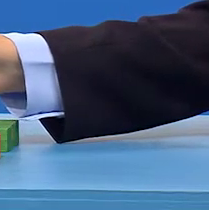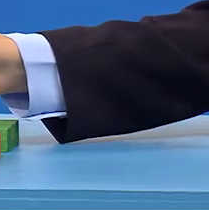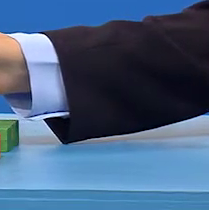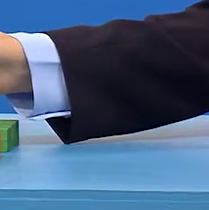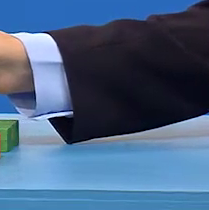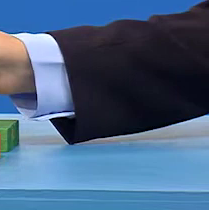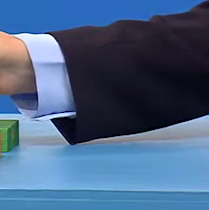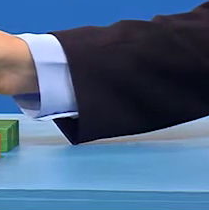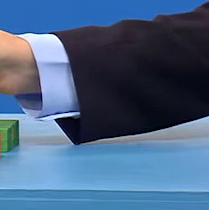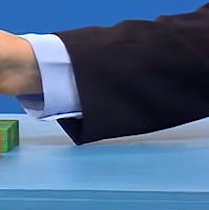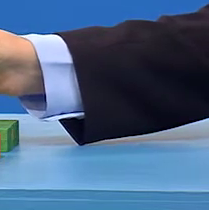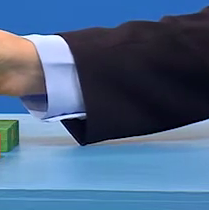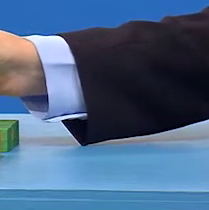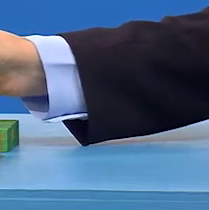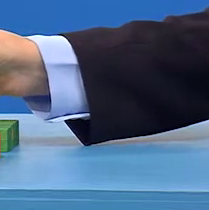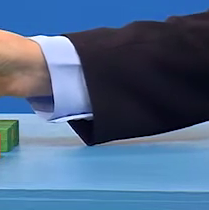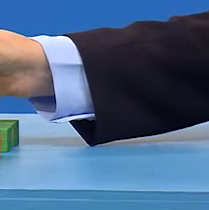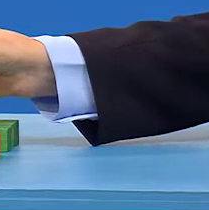es esencialmente